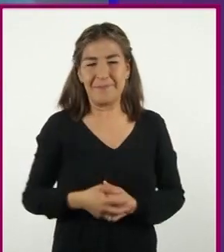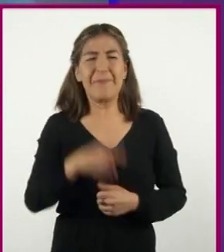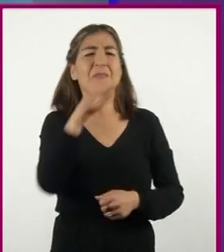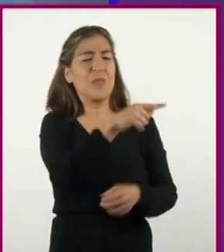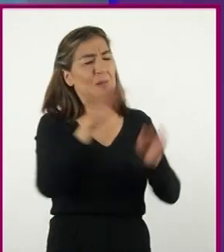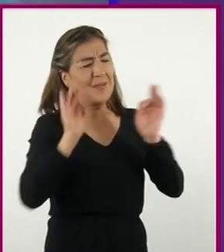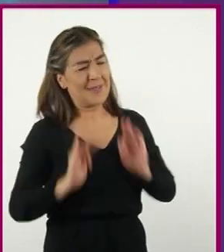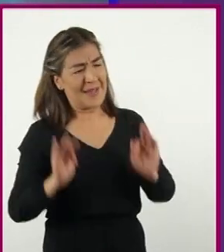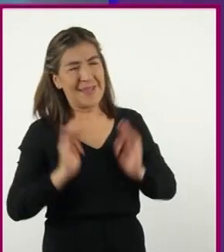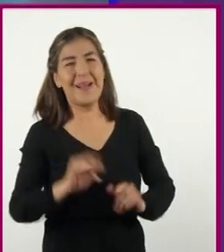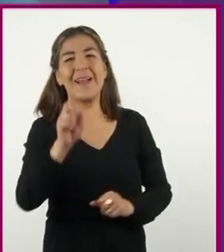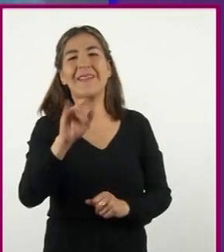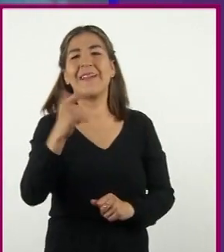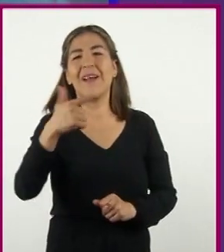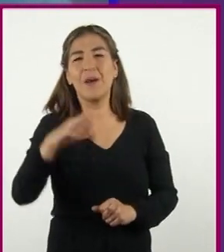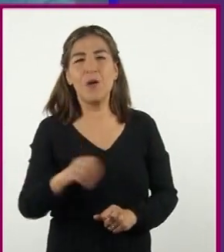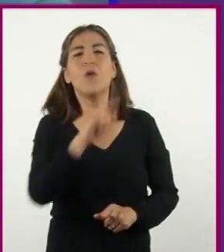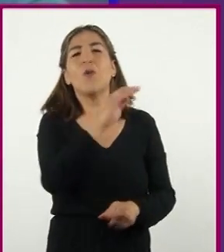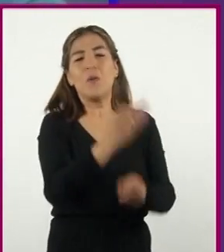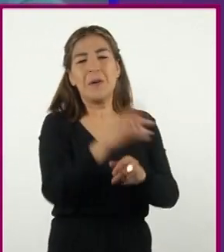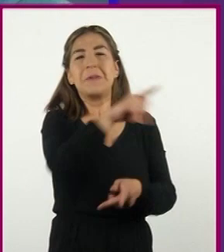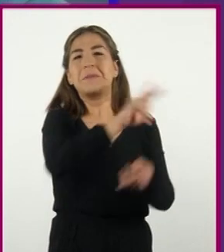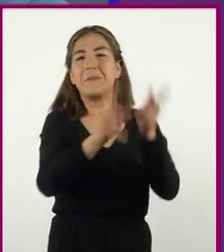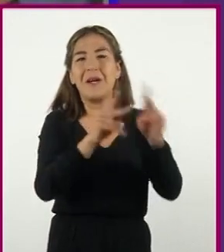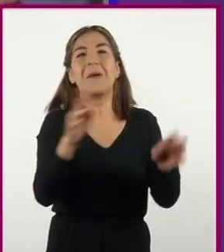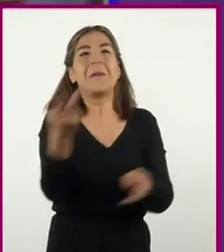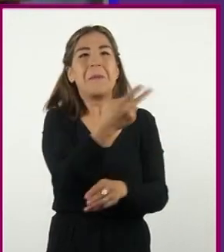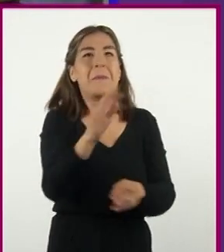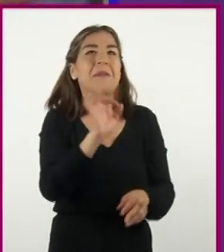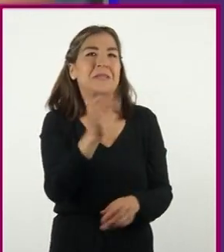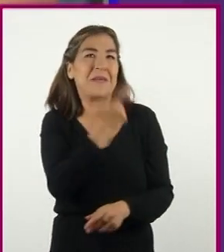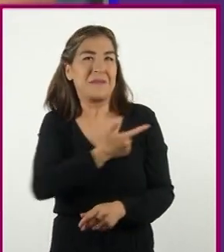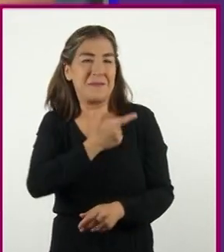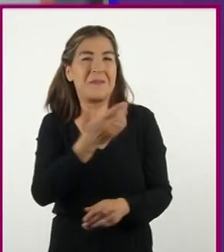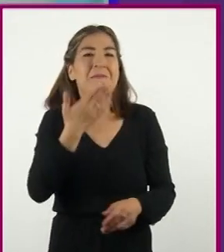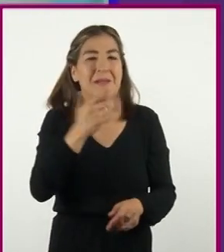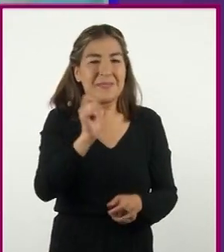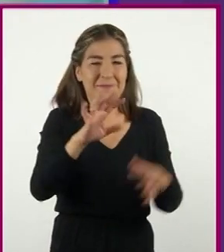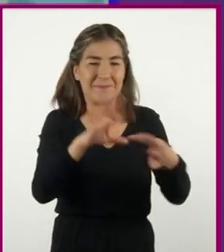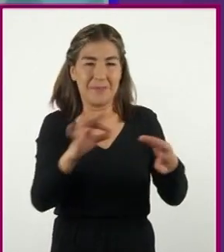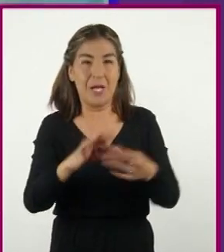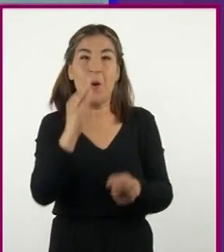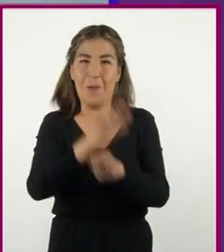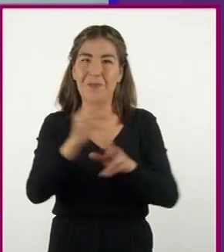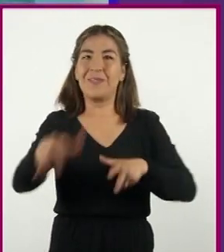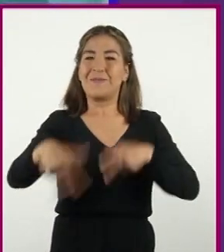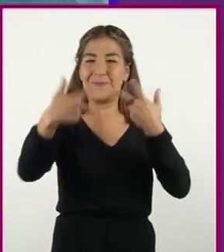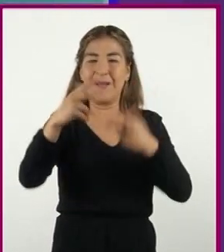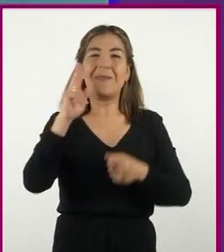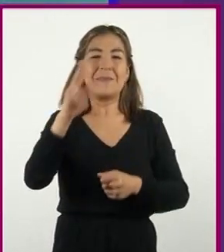Tranquilo, Diego, ya encontrarás de qué hablarle. Seguro que tendrá mucho en común. Es hora de hacer las videollamadas. Vayamos.